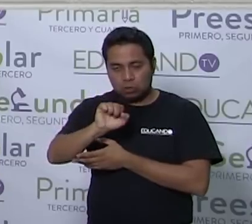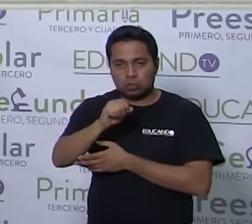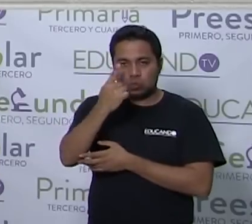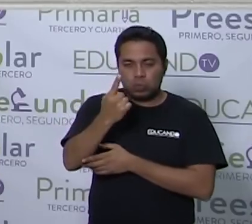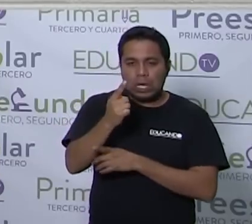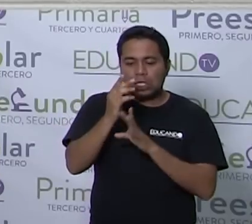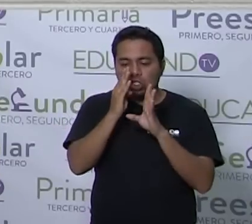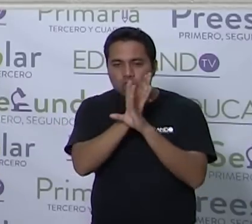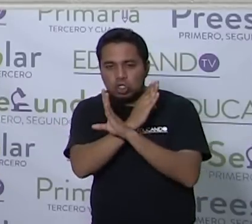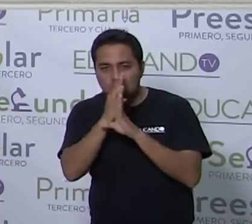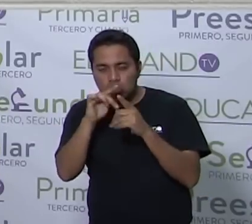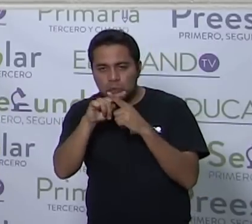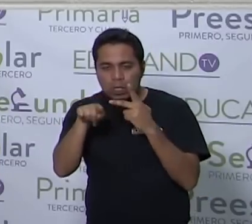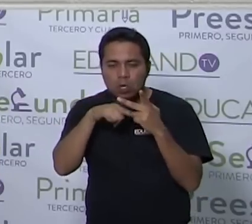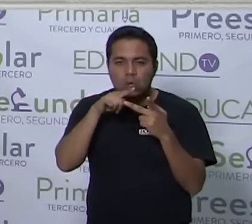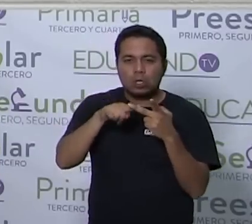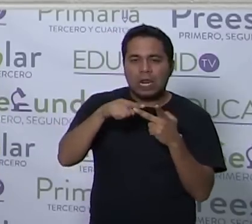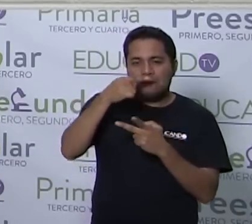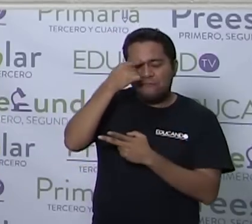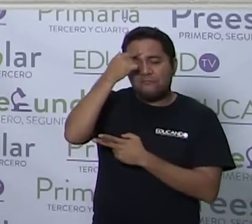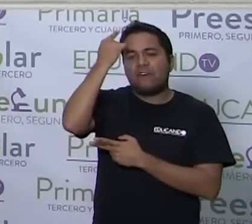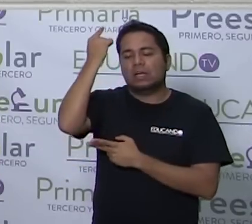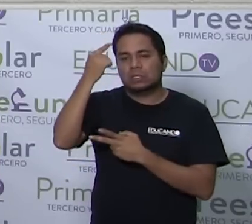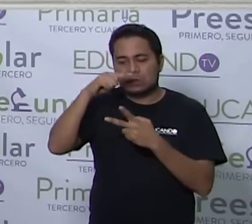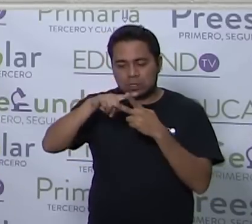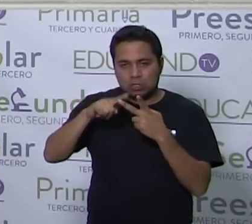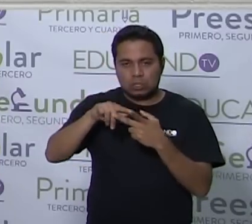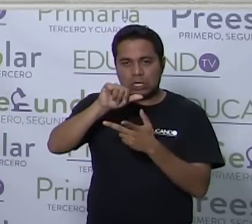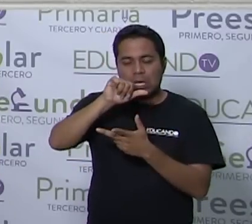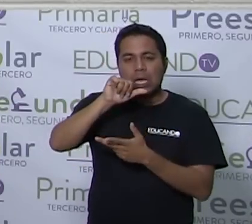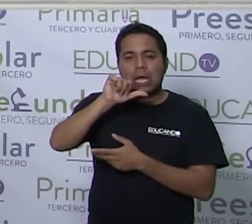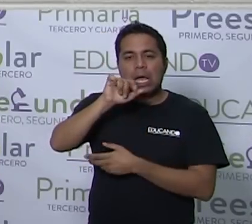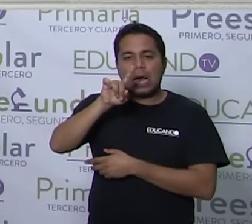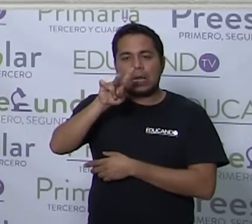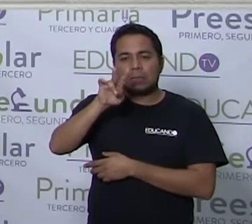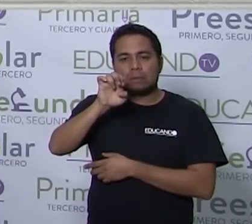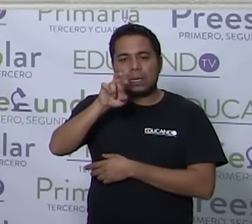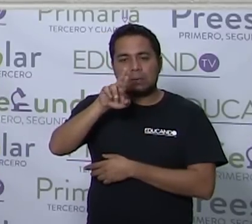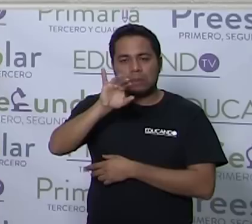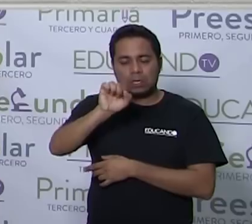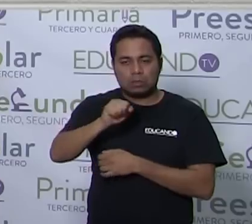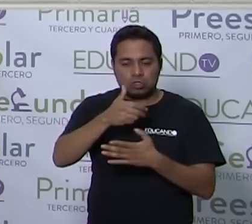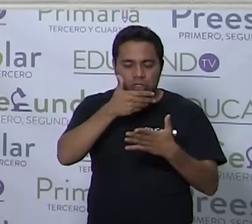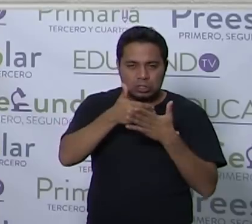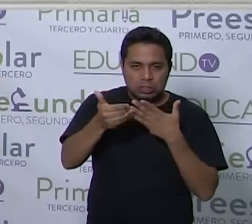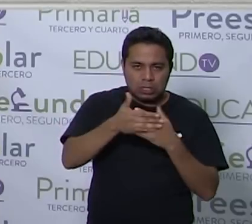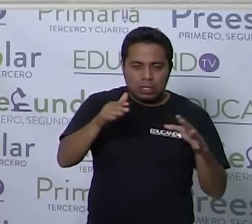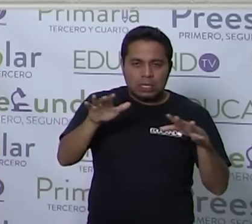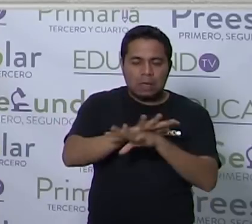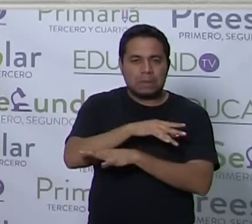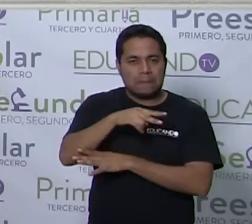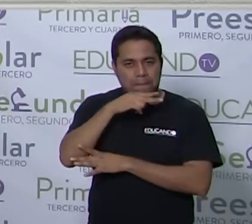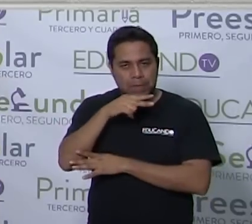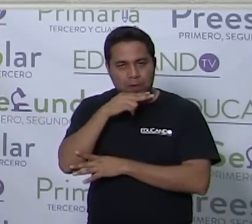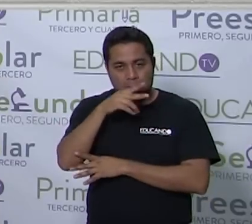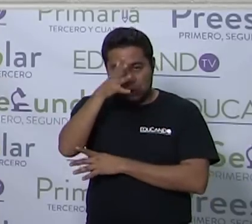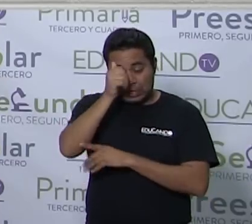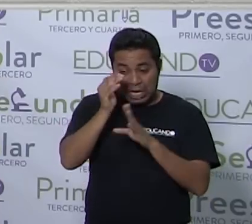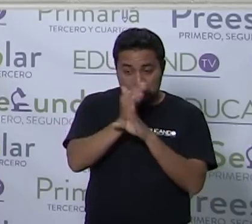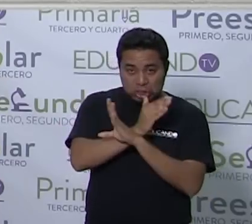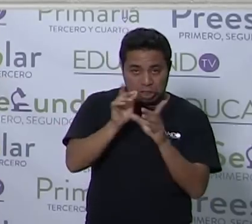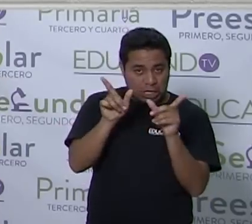sigilosamente, fácilmente. Esos son adverbios que están modificando al verbo. Acechando es el